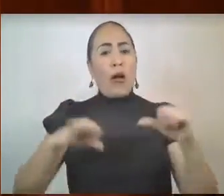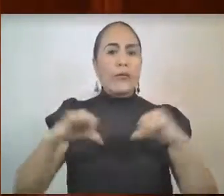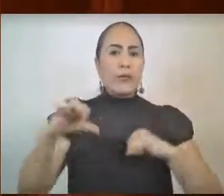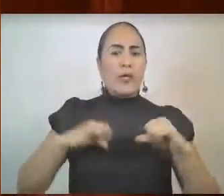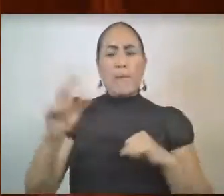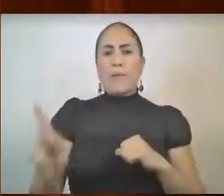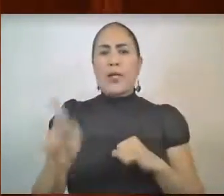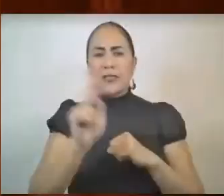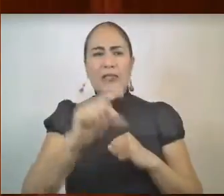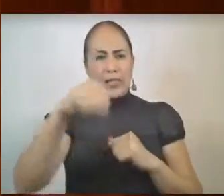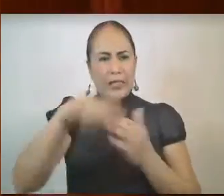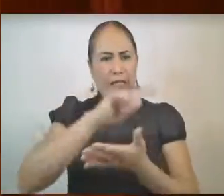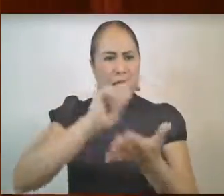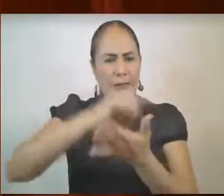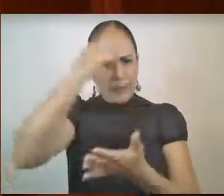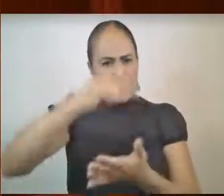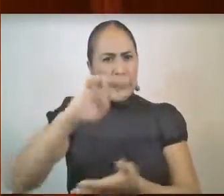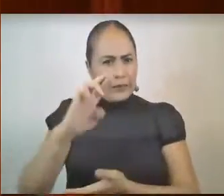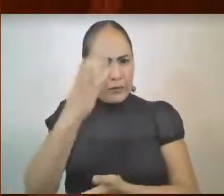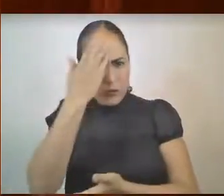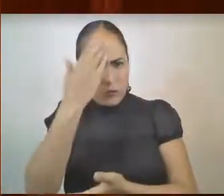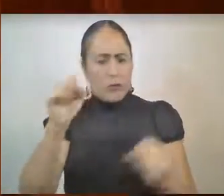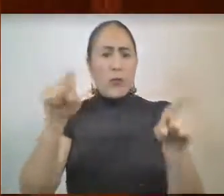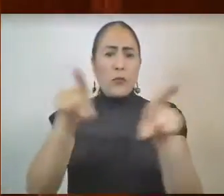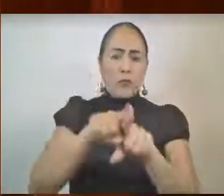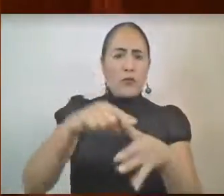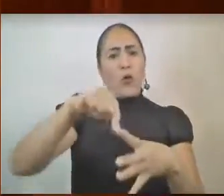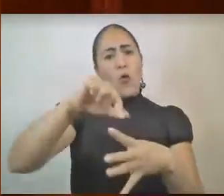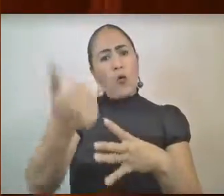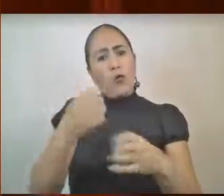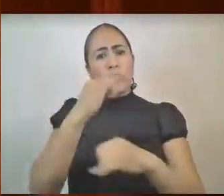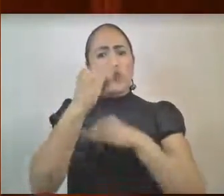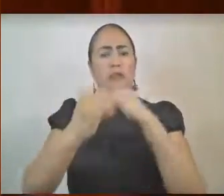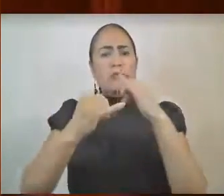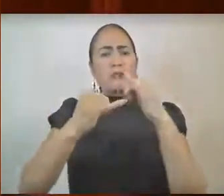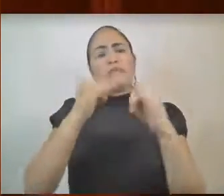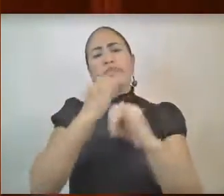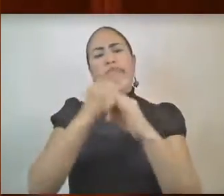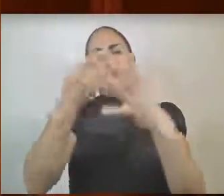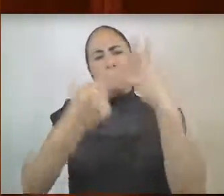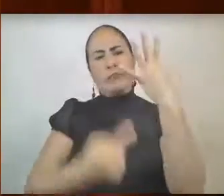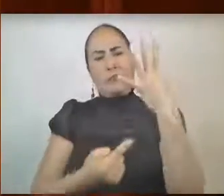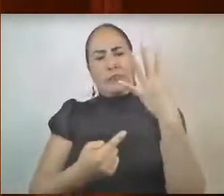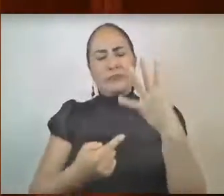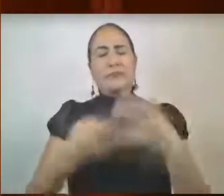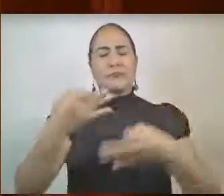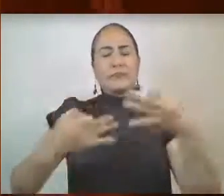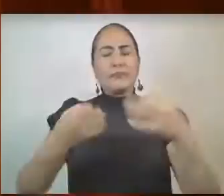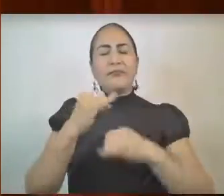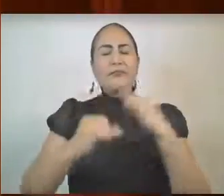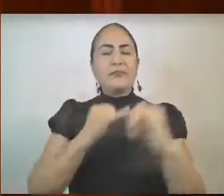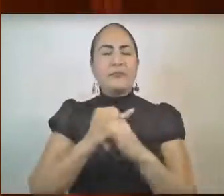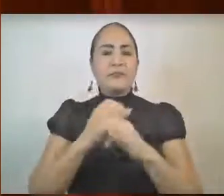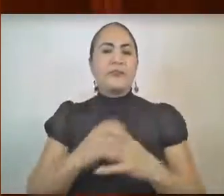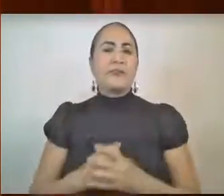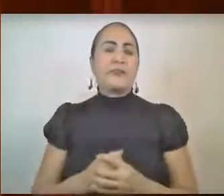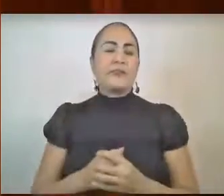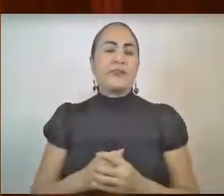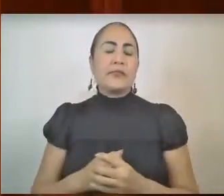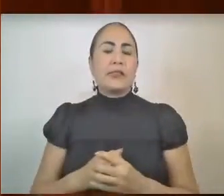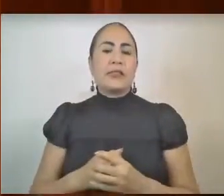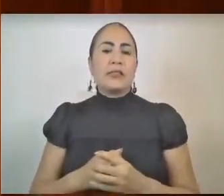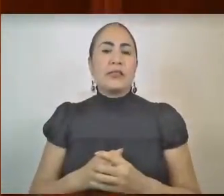leyes mexicanas y los instrumentos jurídicos internacionales. Cabe destacar que en las